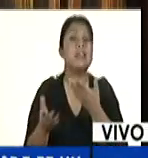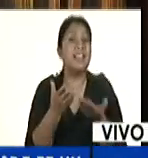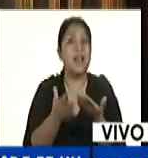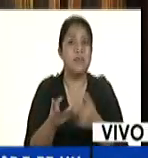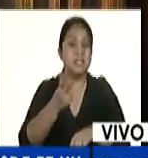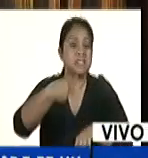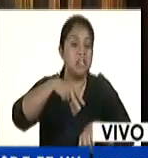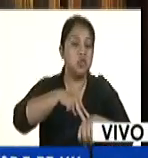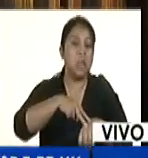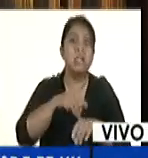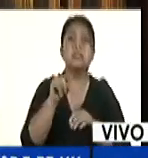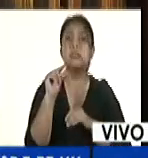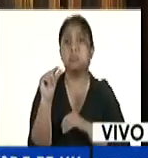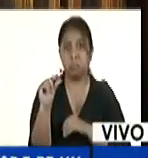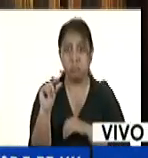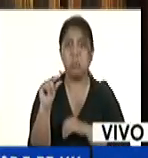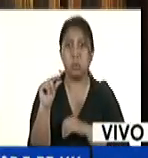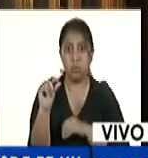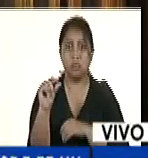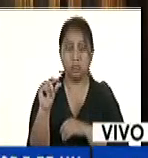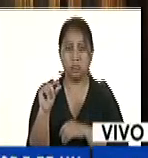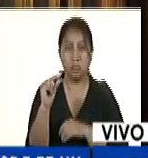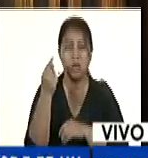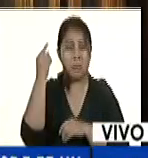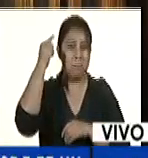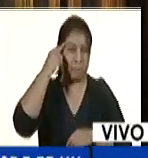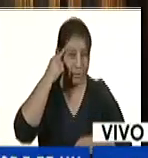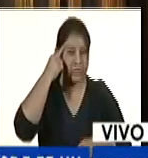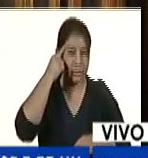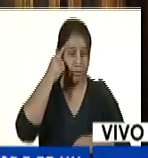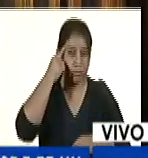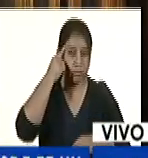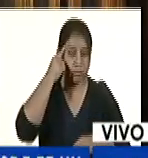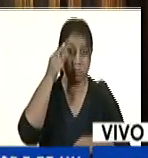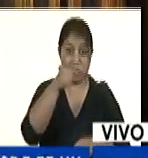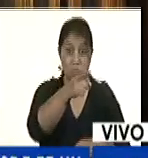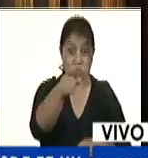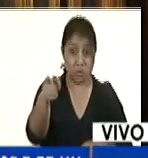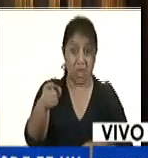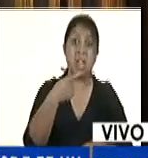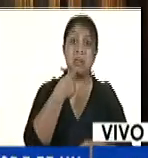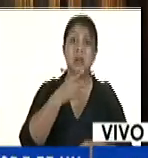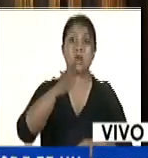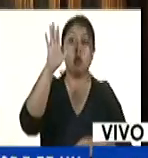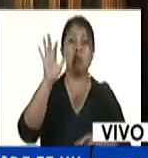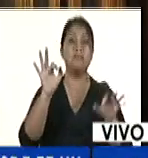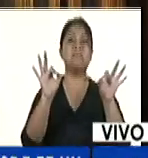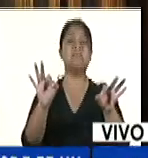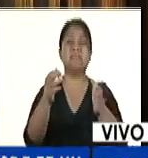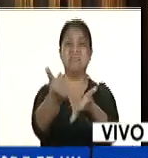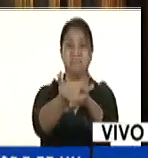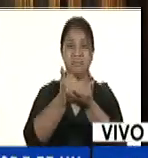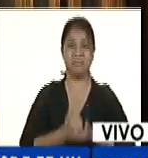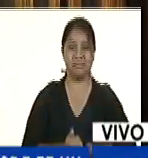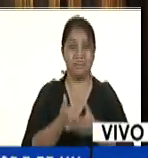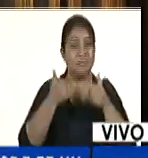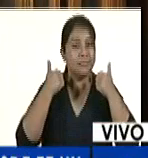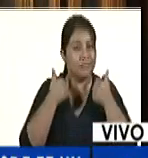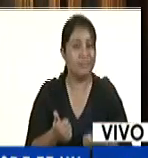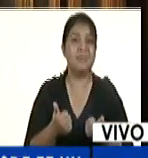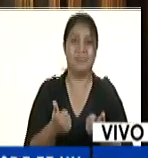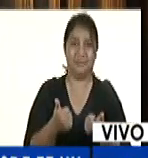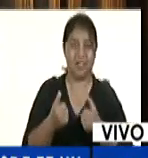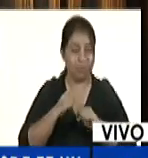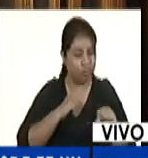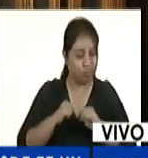Eso nos hace pensar que usted está cumpliendo y nos está ayudando a combatir la enfermedad, que estamos usando